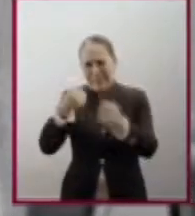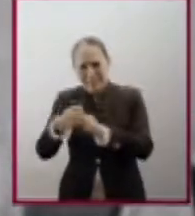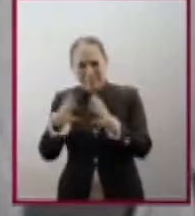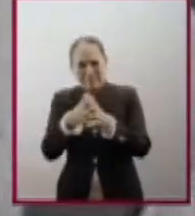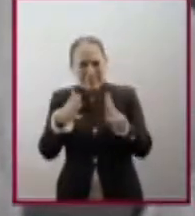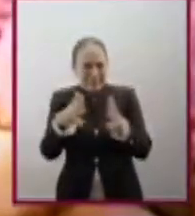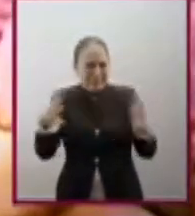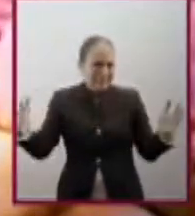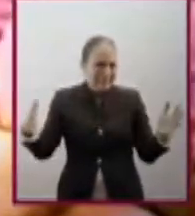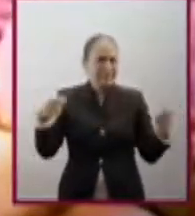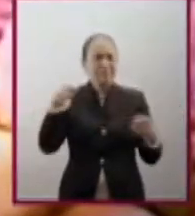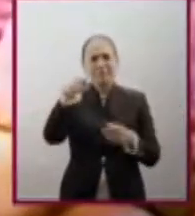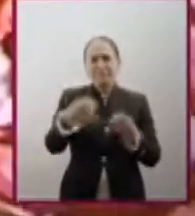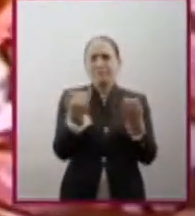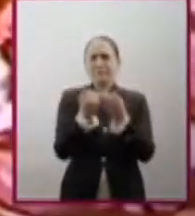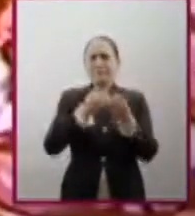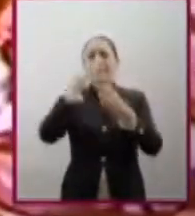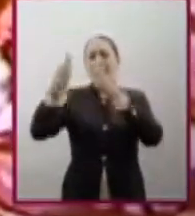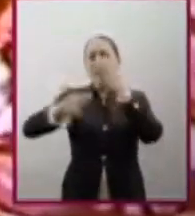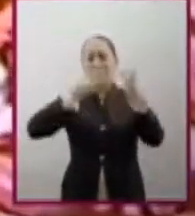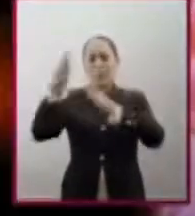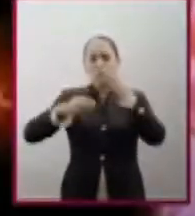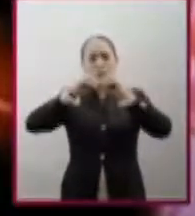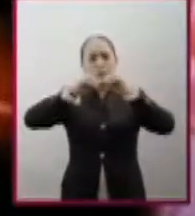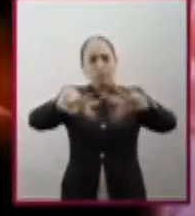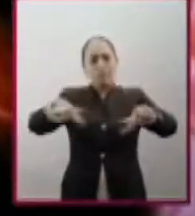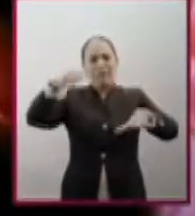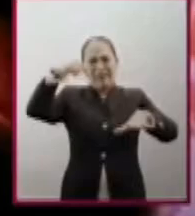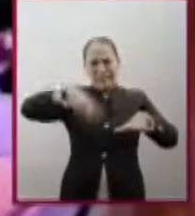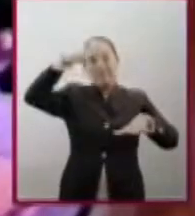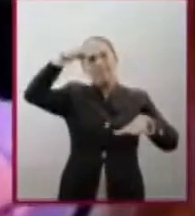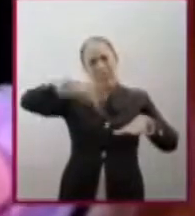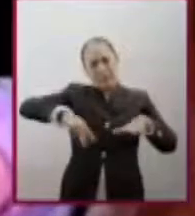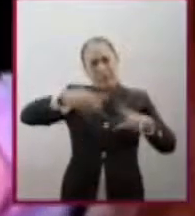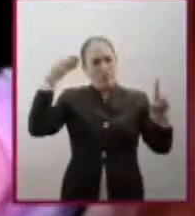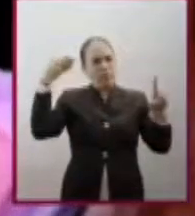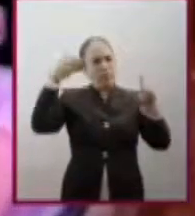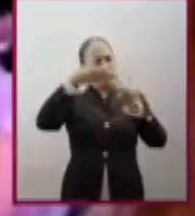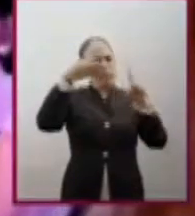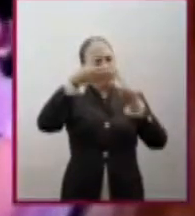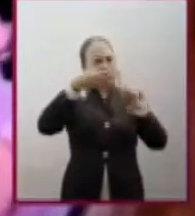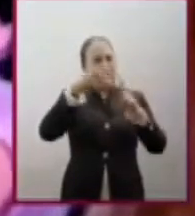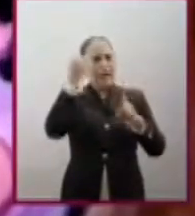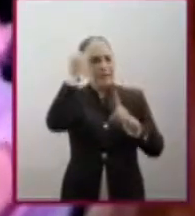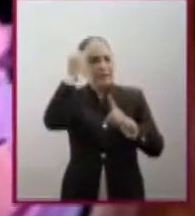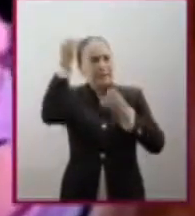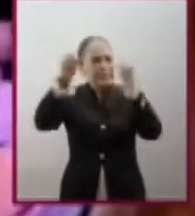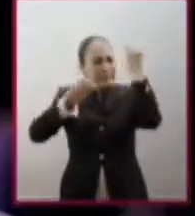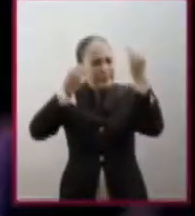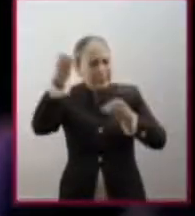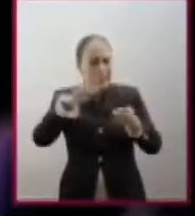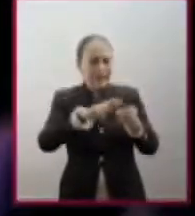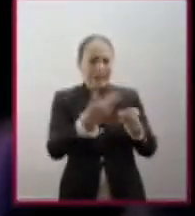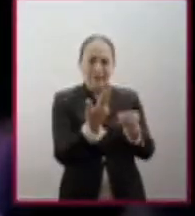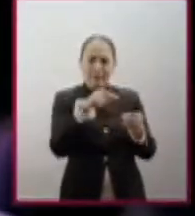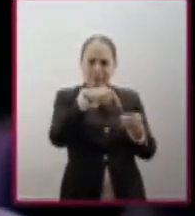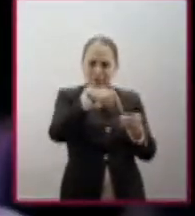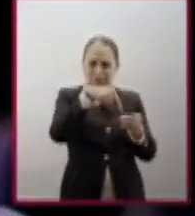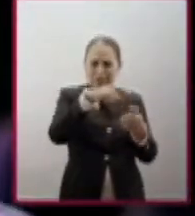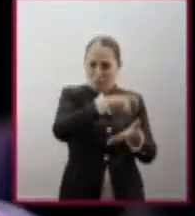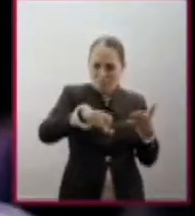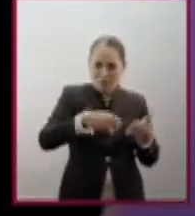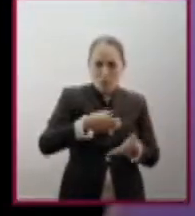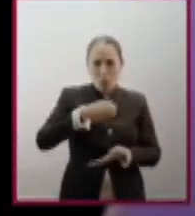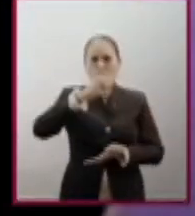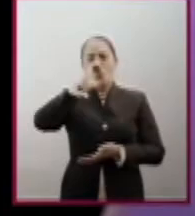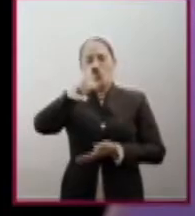anuncios que empezaron a publicitarla para introducirla al mercado mexicano tenían como objetivo mostrar esta idea de que beber este producto nos une